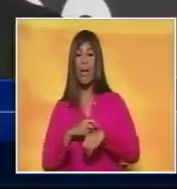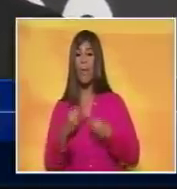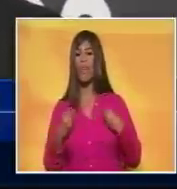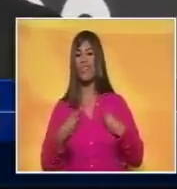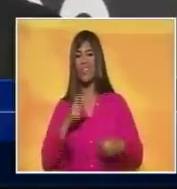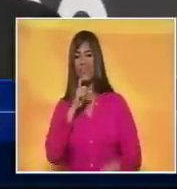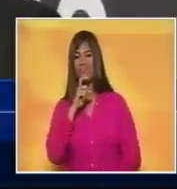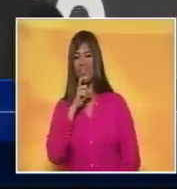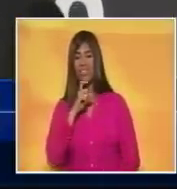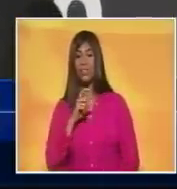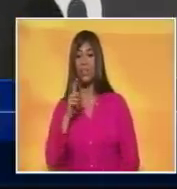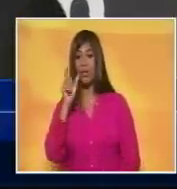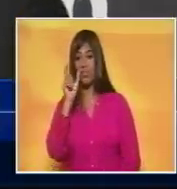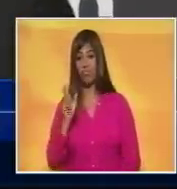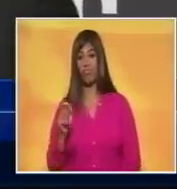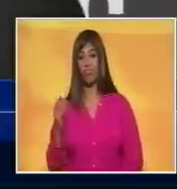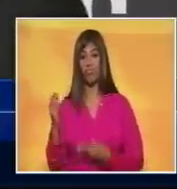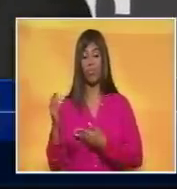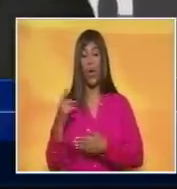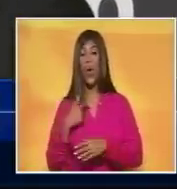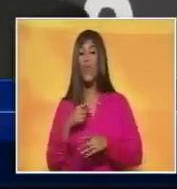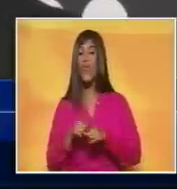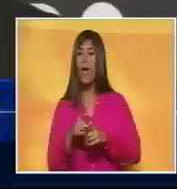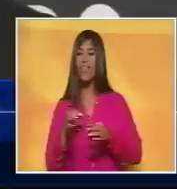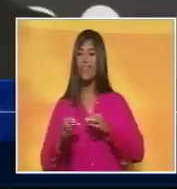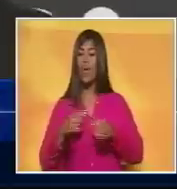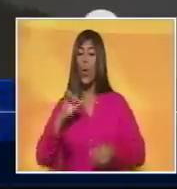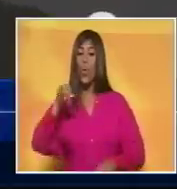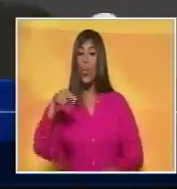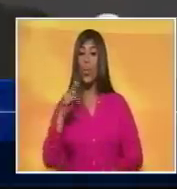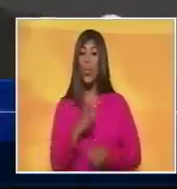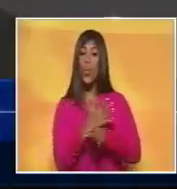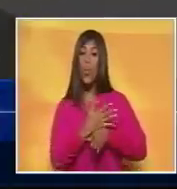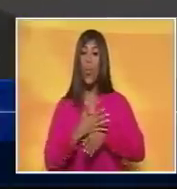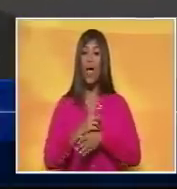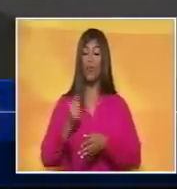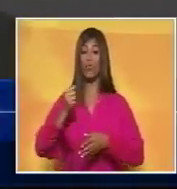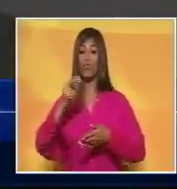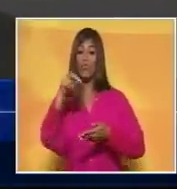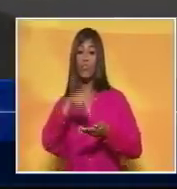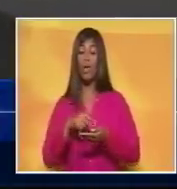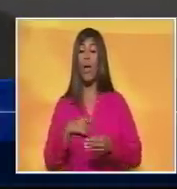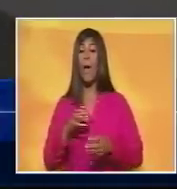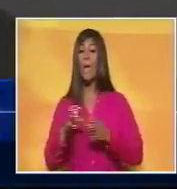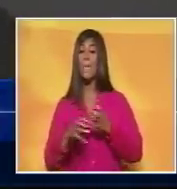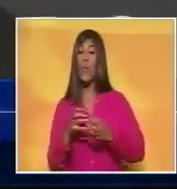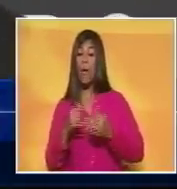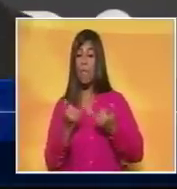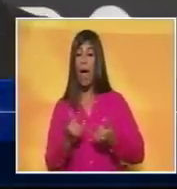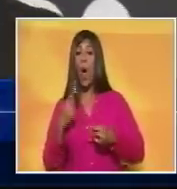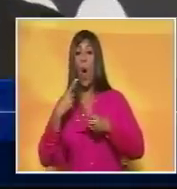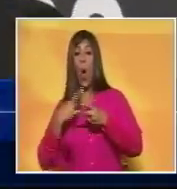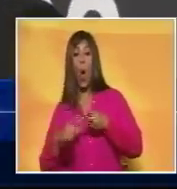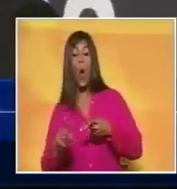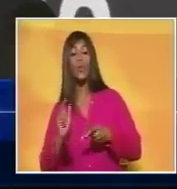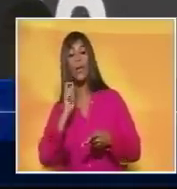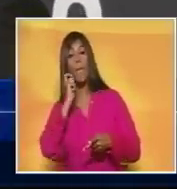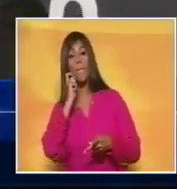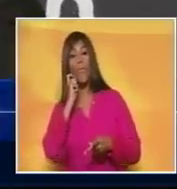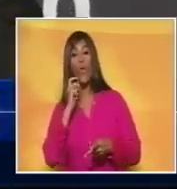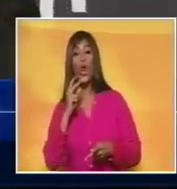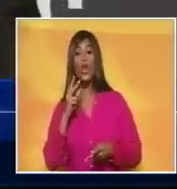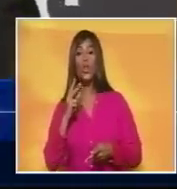vida. Él no es el único actor de Juego de Tronos en haber revelado problemas recientemente. Emilia Clarke confesó que sufrió